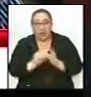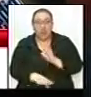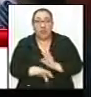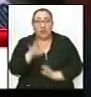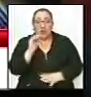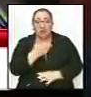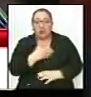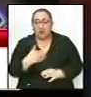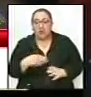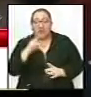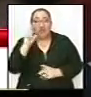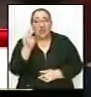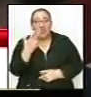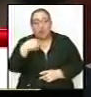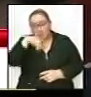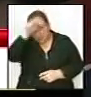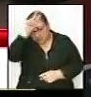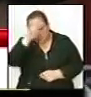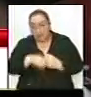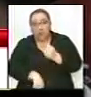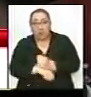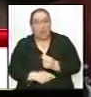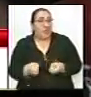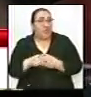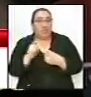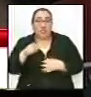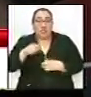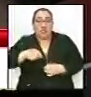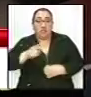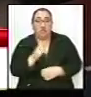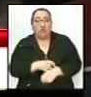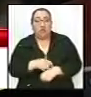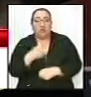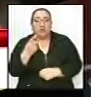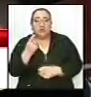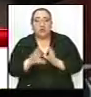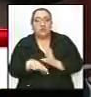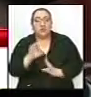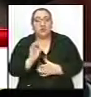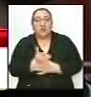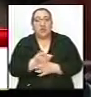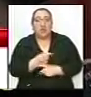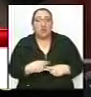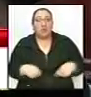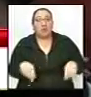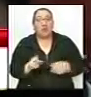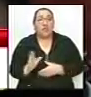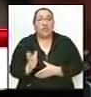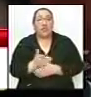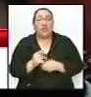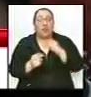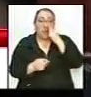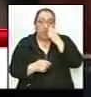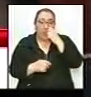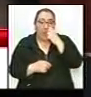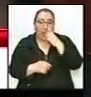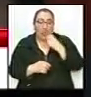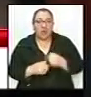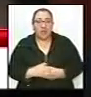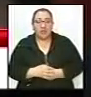al presidente de la Federación Peruana de Fútbol, porque hasta en ese momento solamente elegían entre los dirigentes regionales.